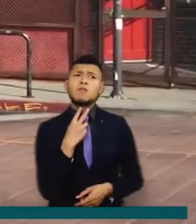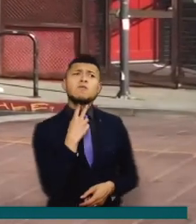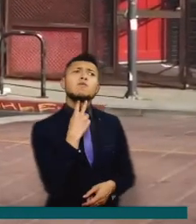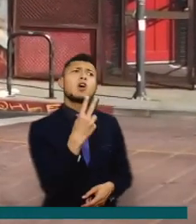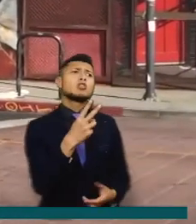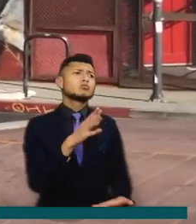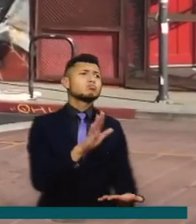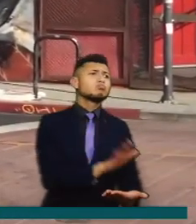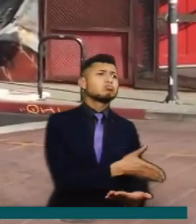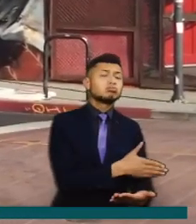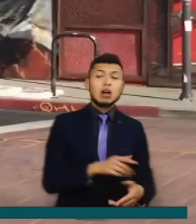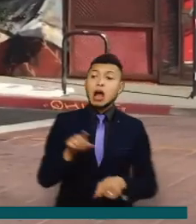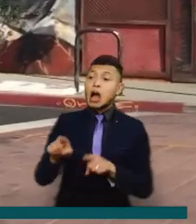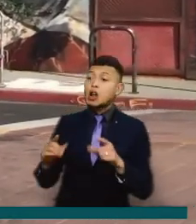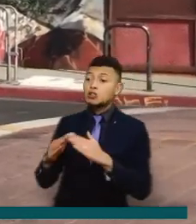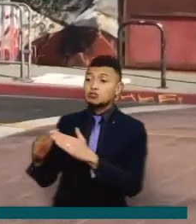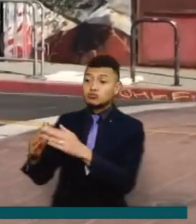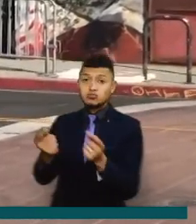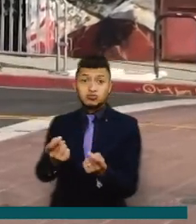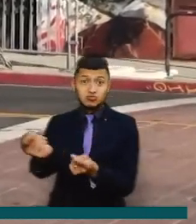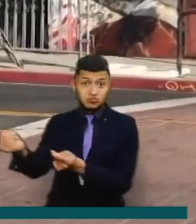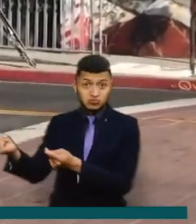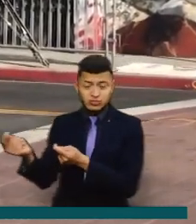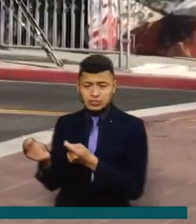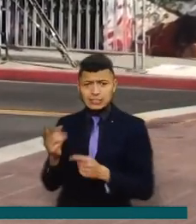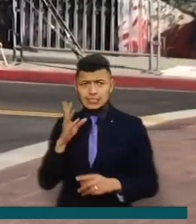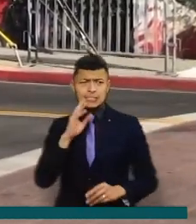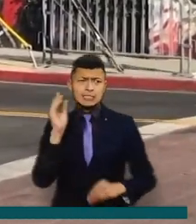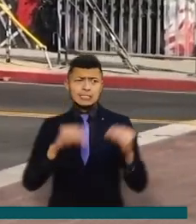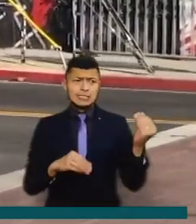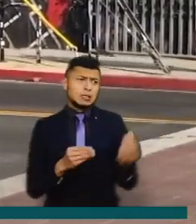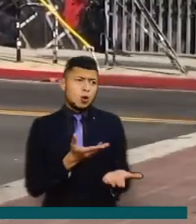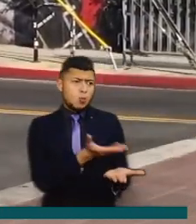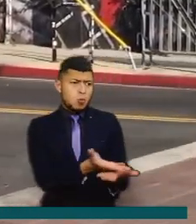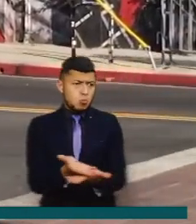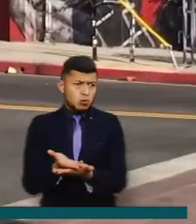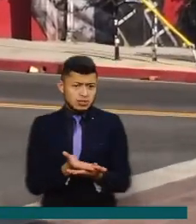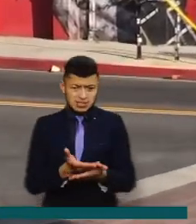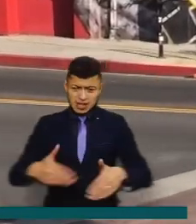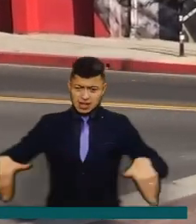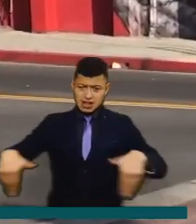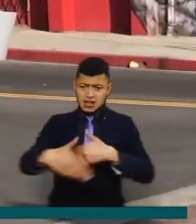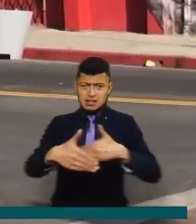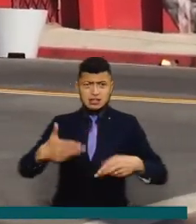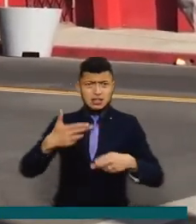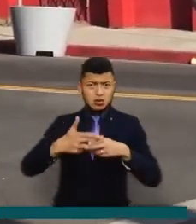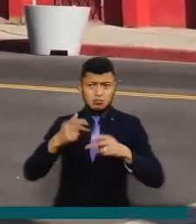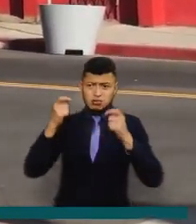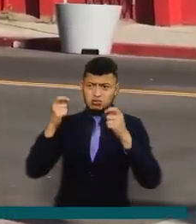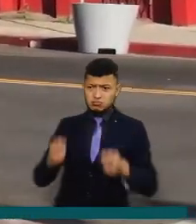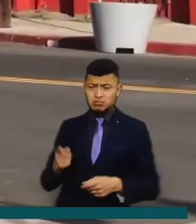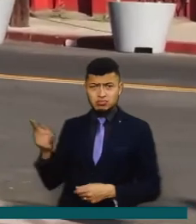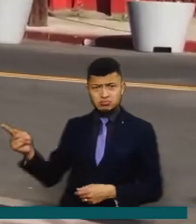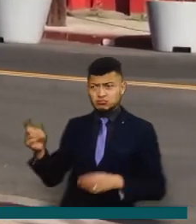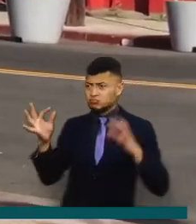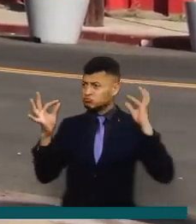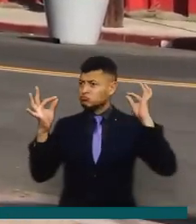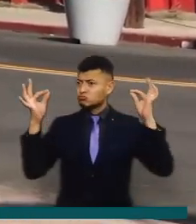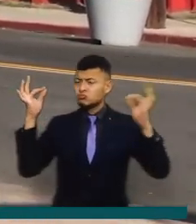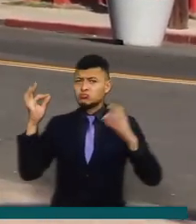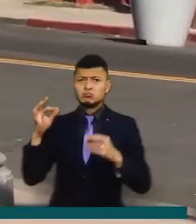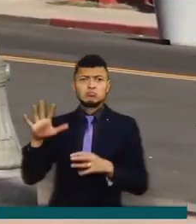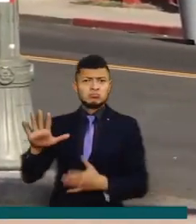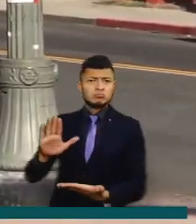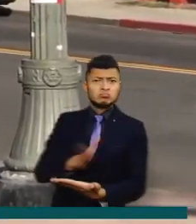algunos vecinos de la zona, a quienes no les pareció la propuesta de que una calle llevara el nombre del Charro de Huentitán.